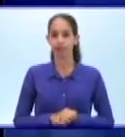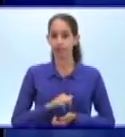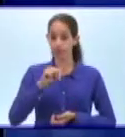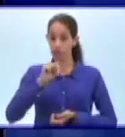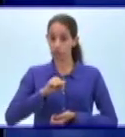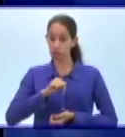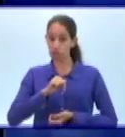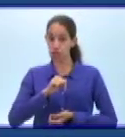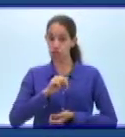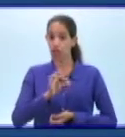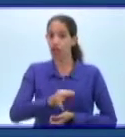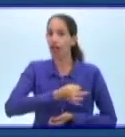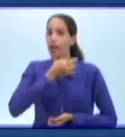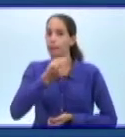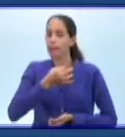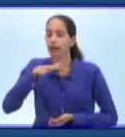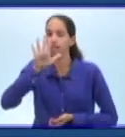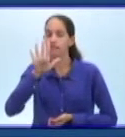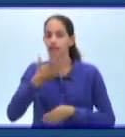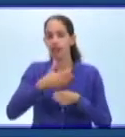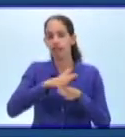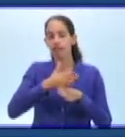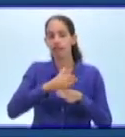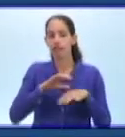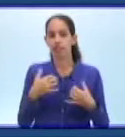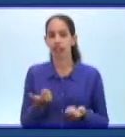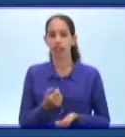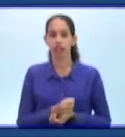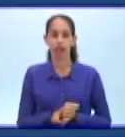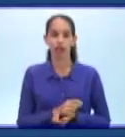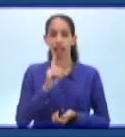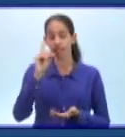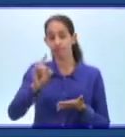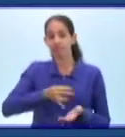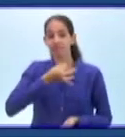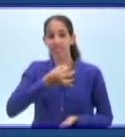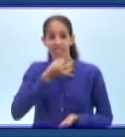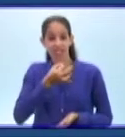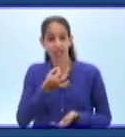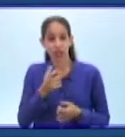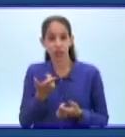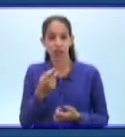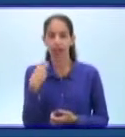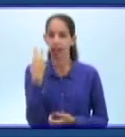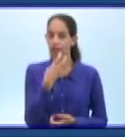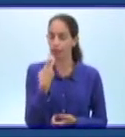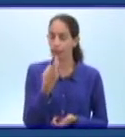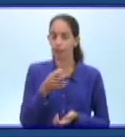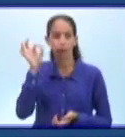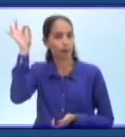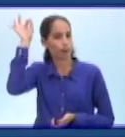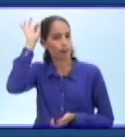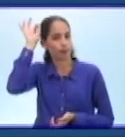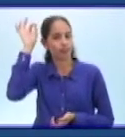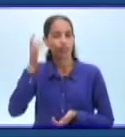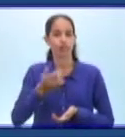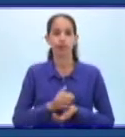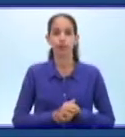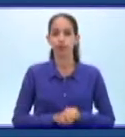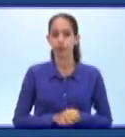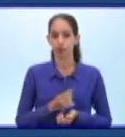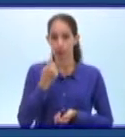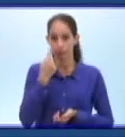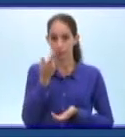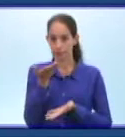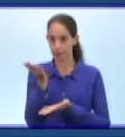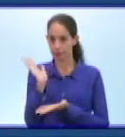5 acepciones del diccionario, breve diccionario de la lengua española, tomo 1,